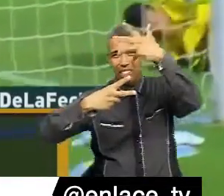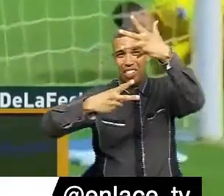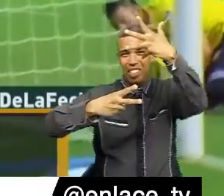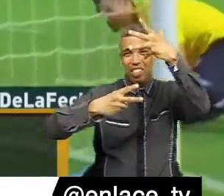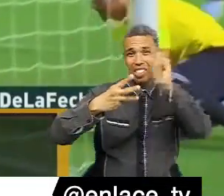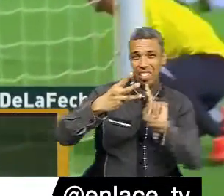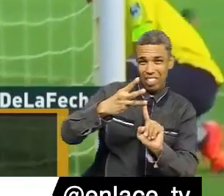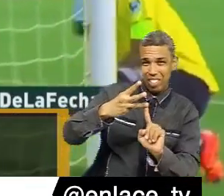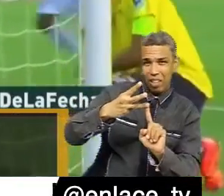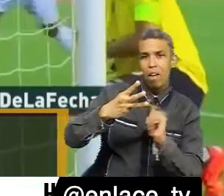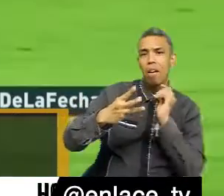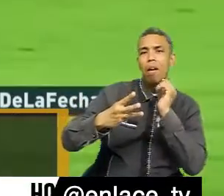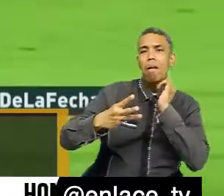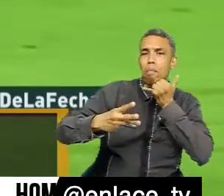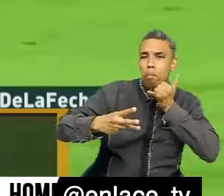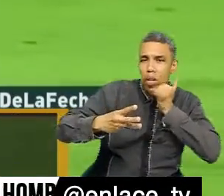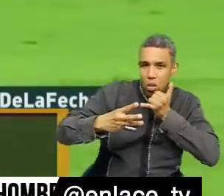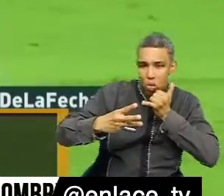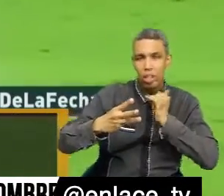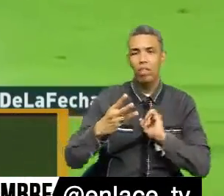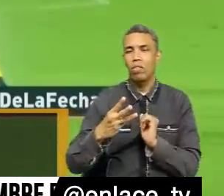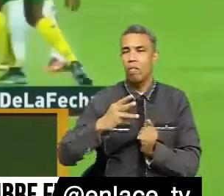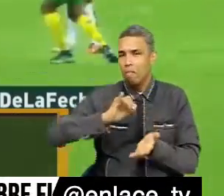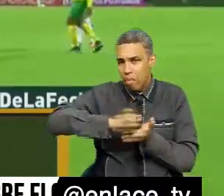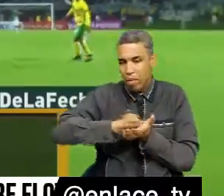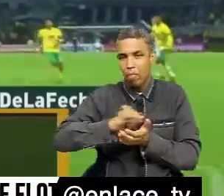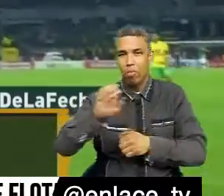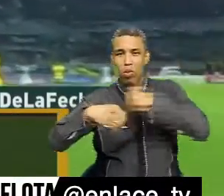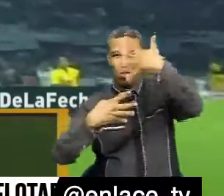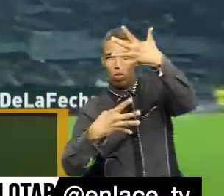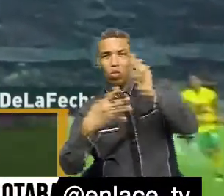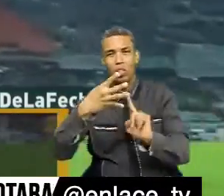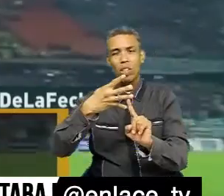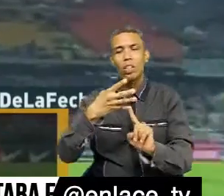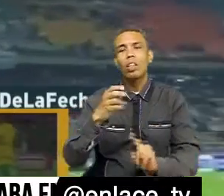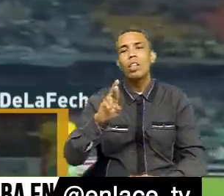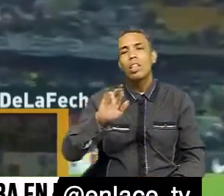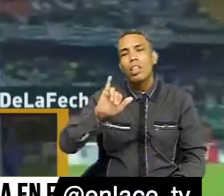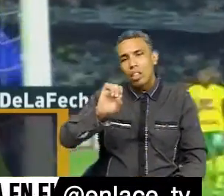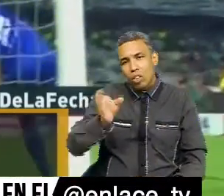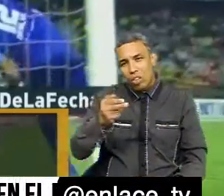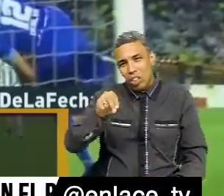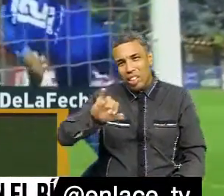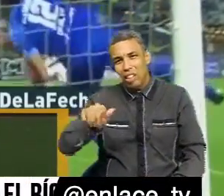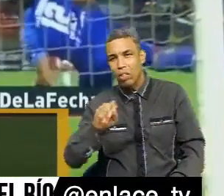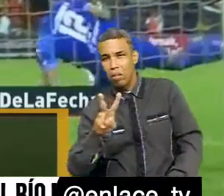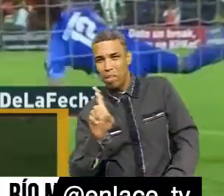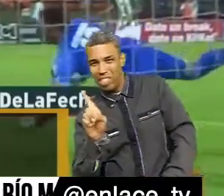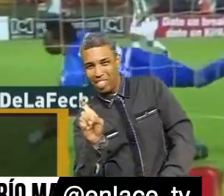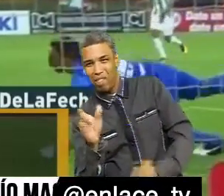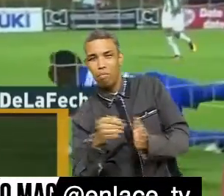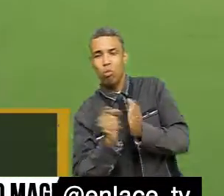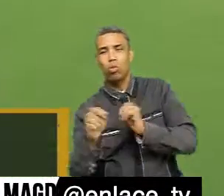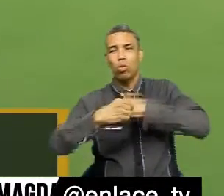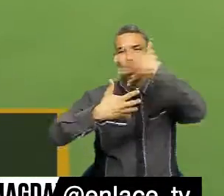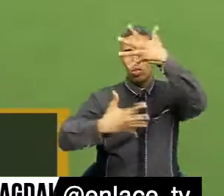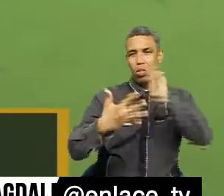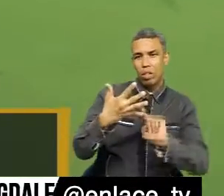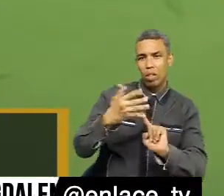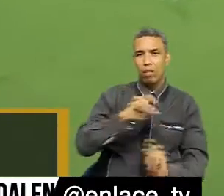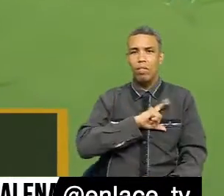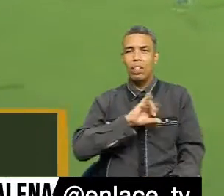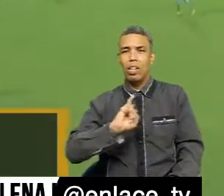mismos que tiene Millonarios en la casilla número 8. En la casilla 9, Río Negro Águilas, 26 puntos. Décimo lugar, Deportivo